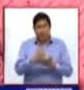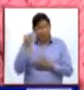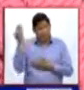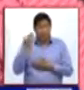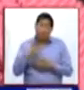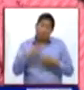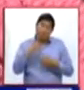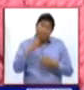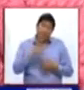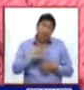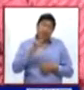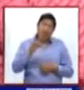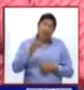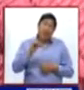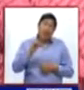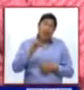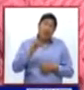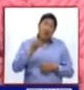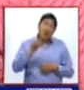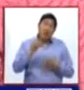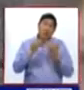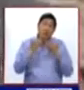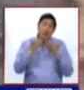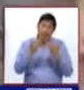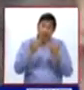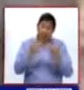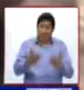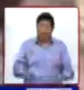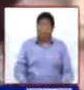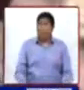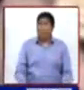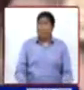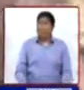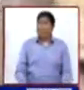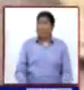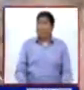caso, para doña Rosemary. Exacto. Gracias, querida Giovanna.